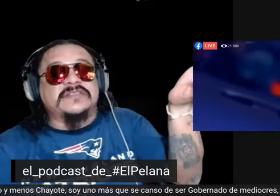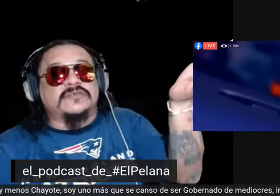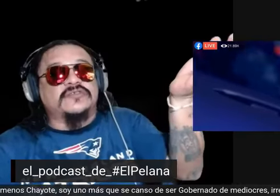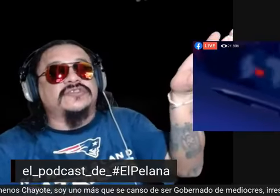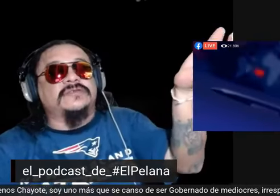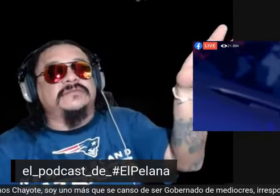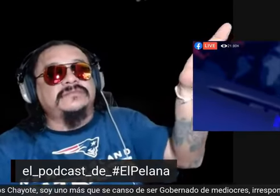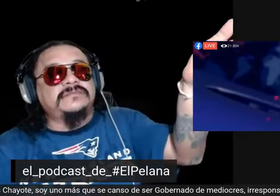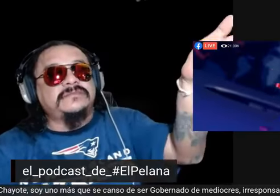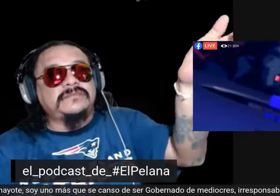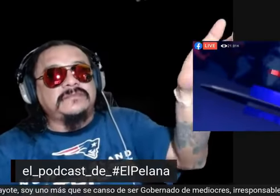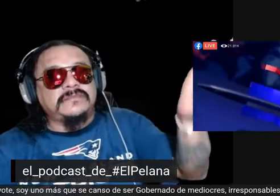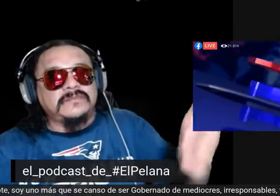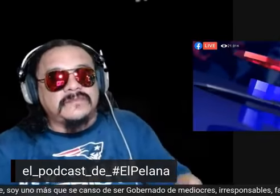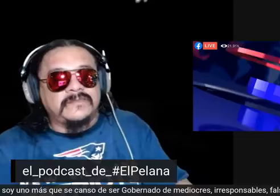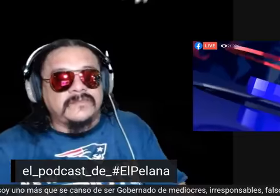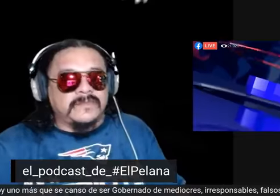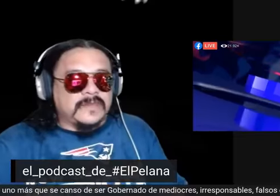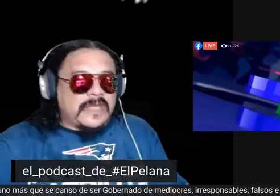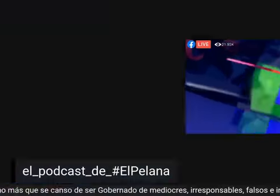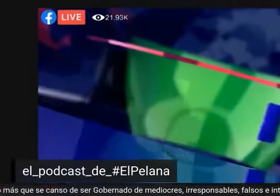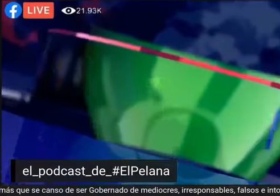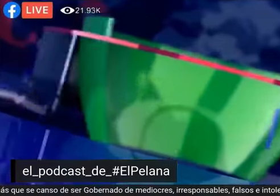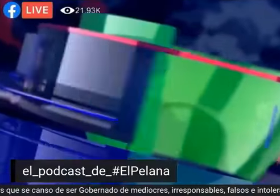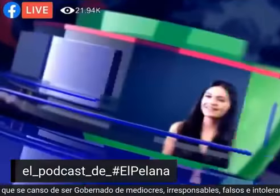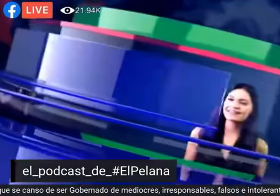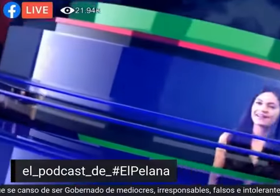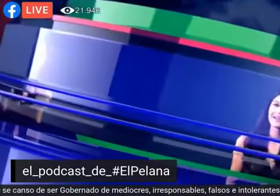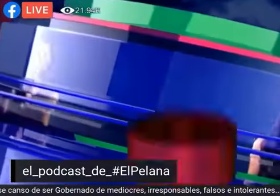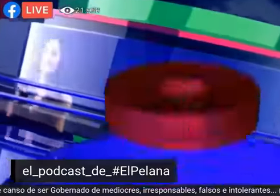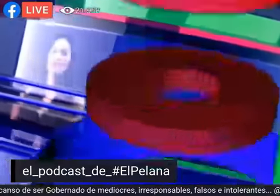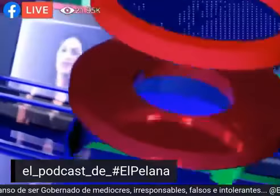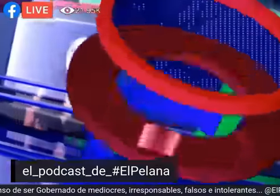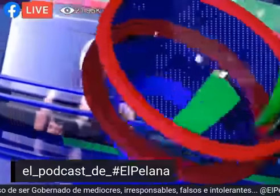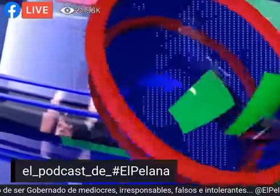discurso. En otros temas.